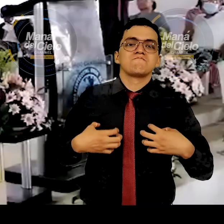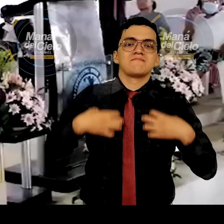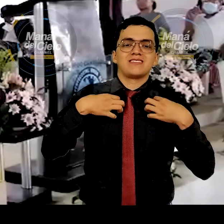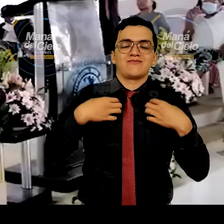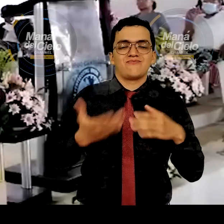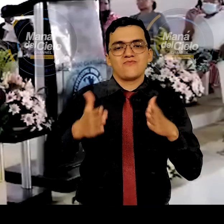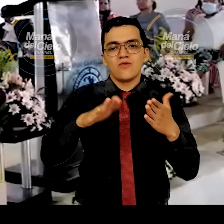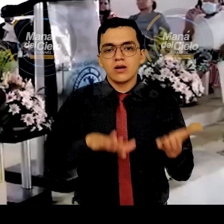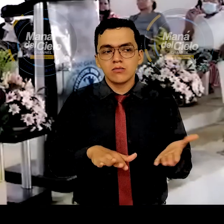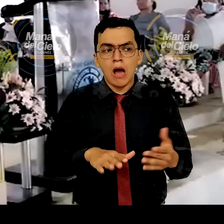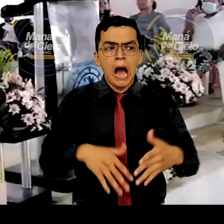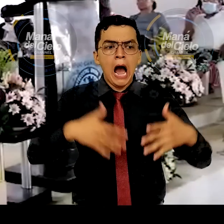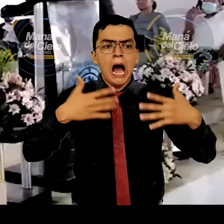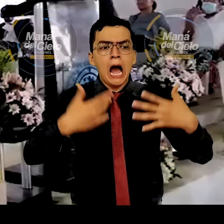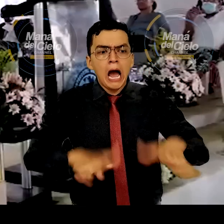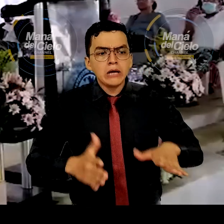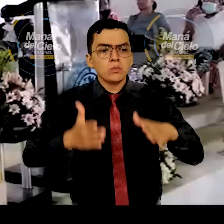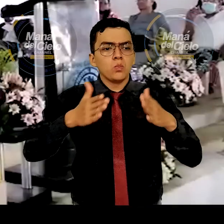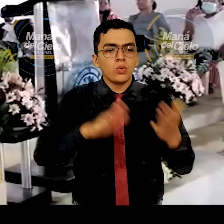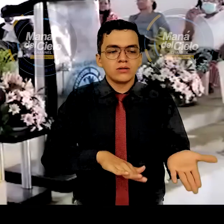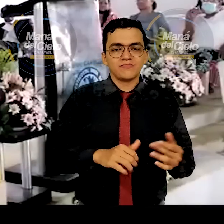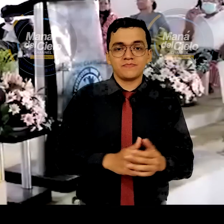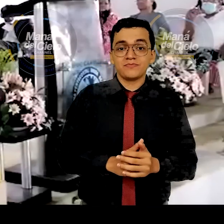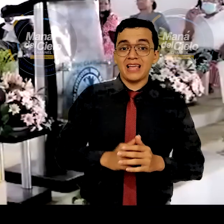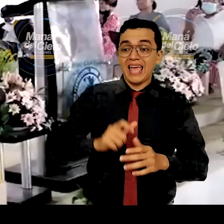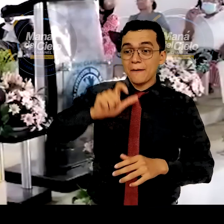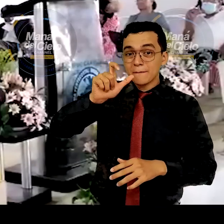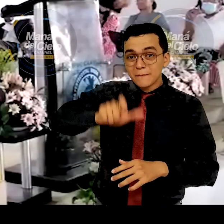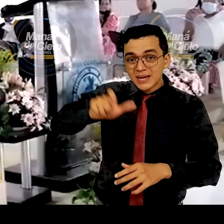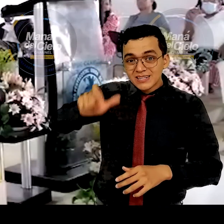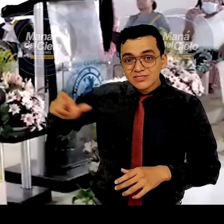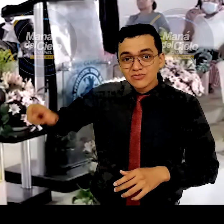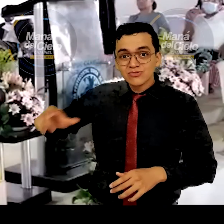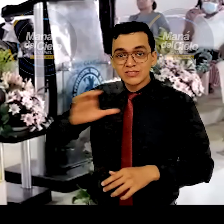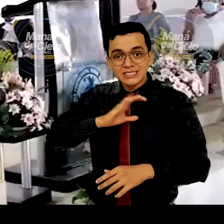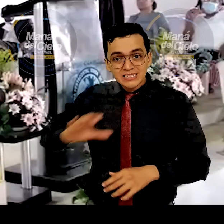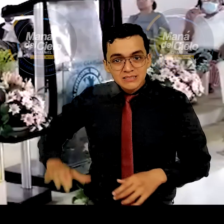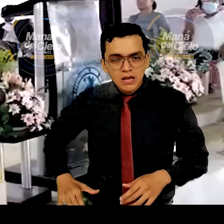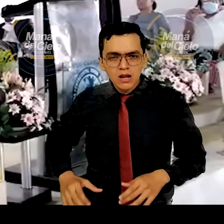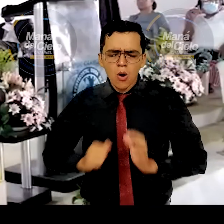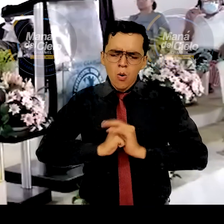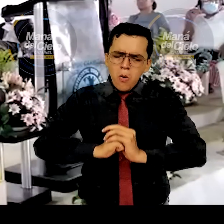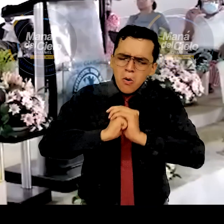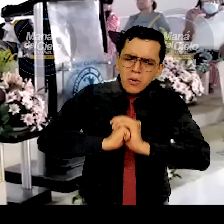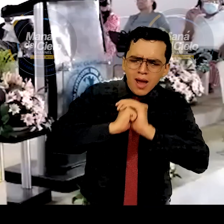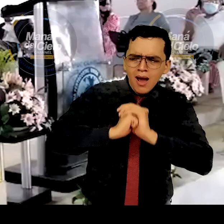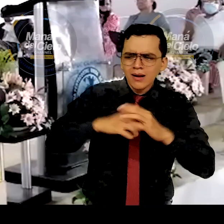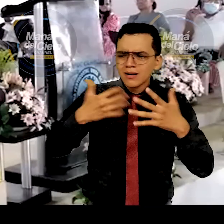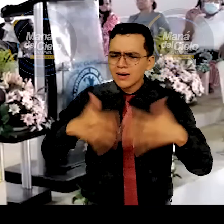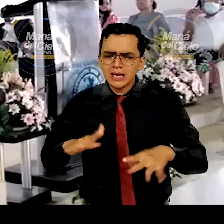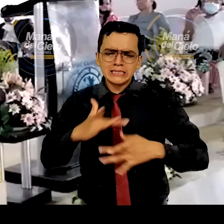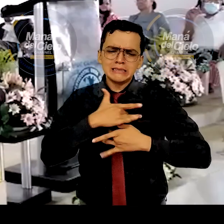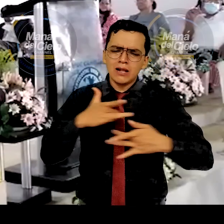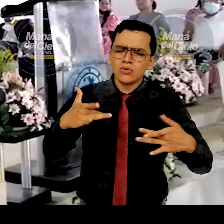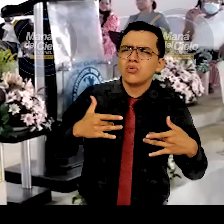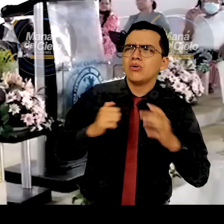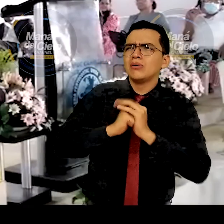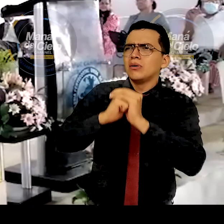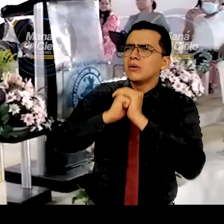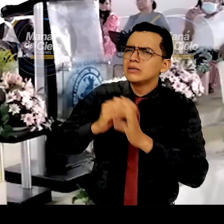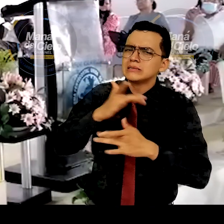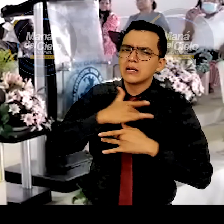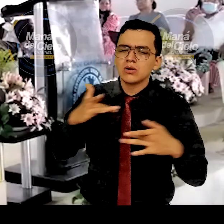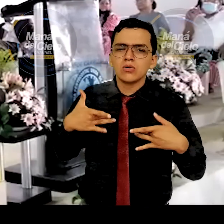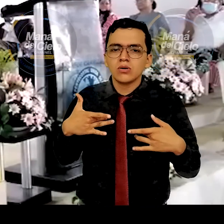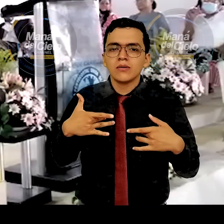Los hermanos hacen cadenas de oración, no por la sanidad, sino por miedo a morirse. Y eso es muy